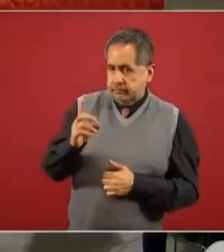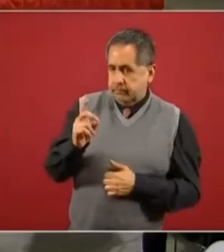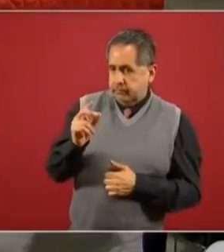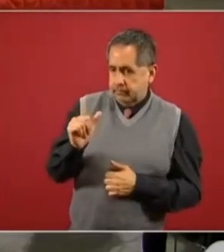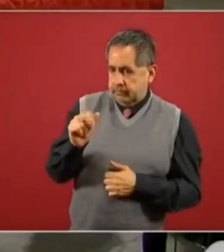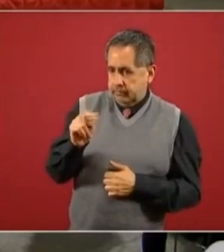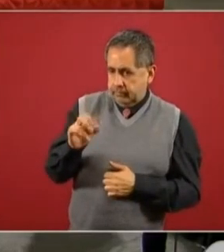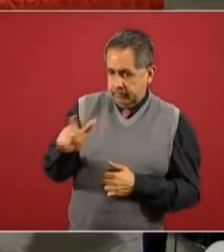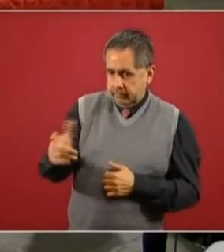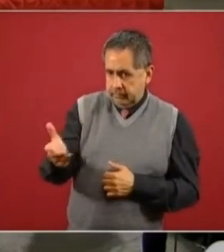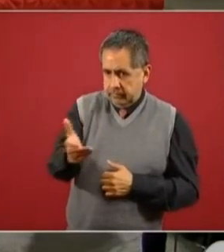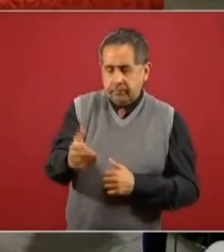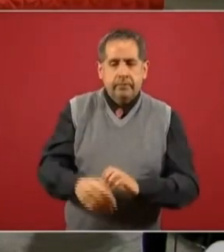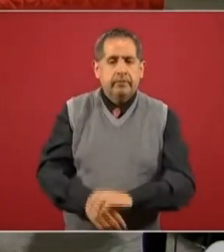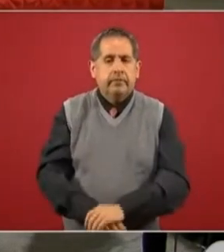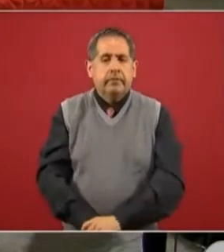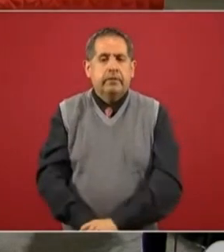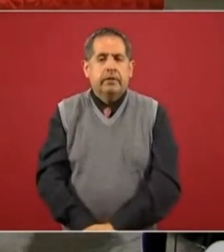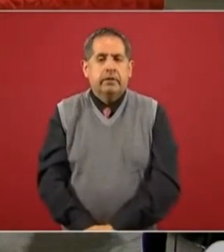Blancas, por favor.